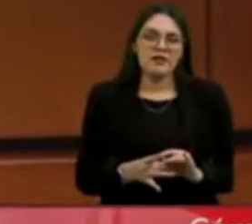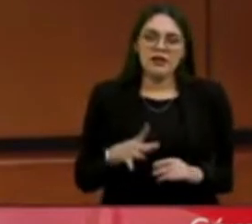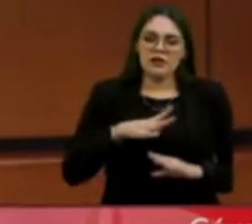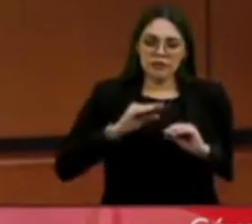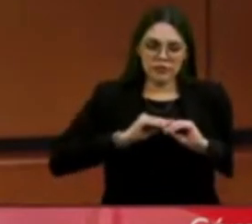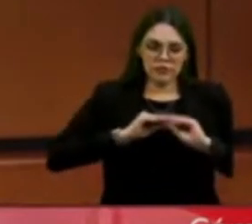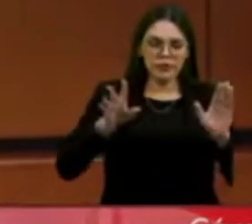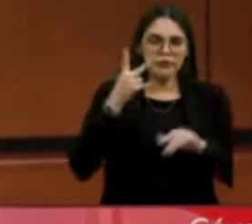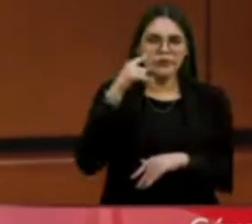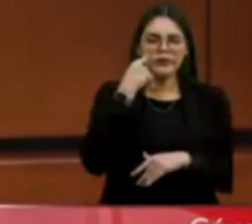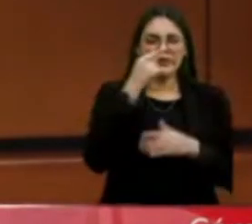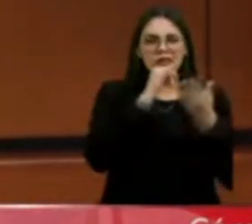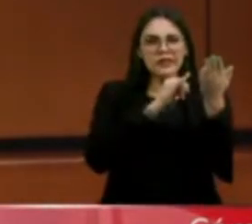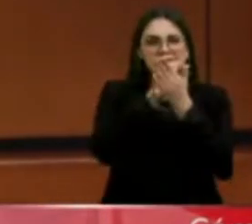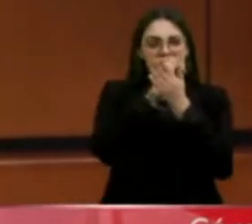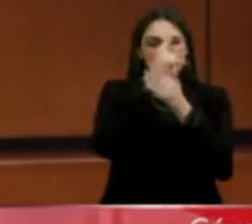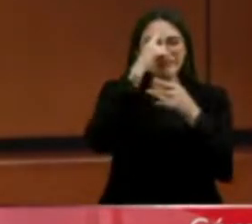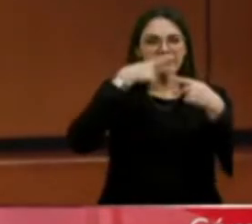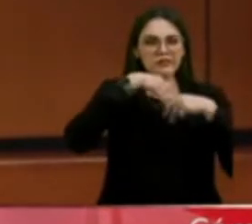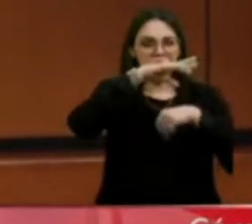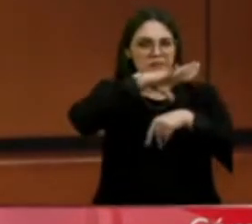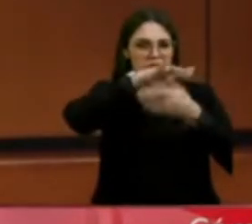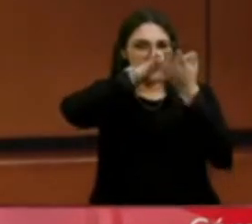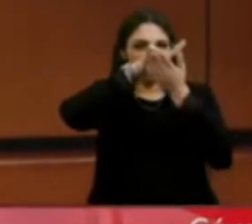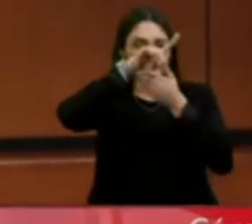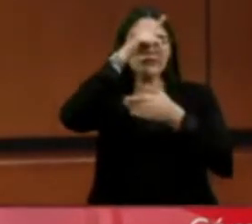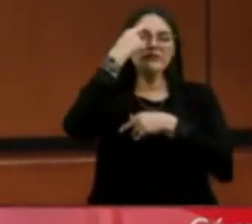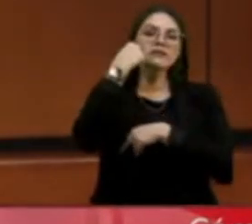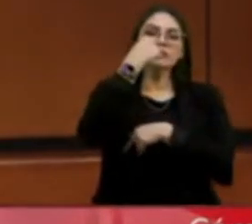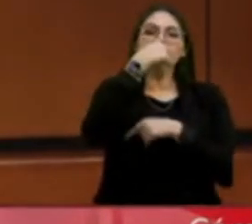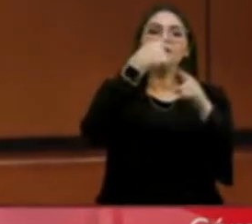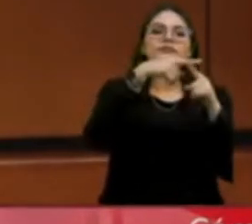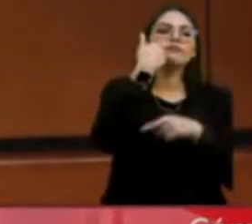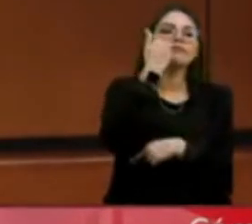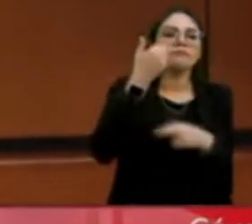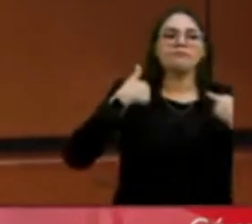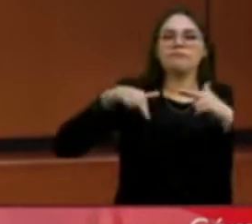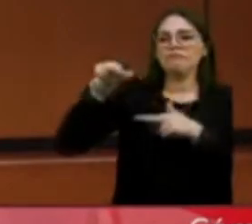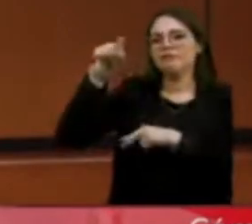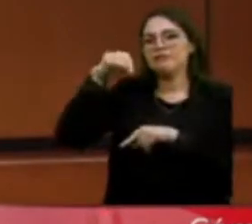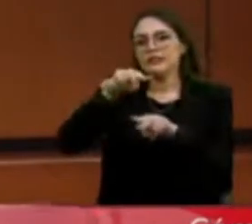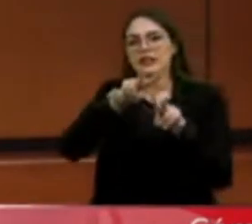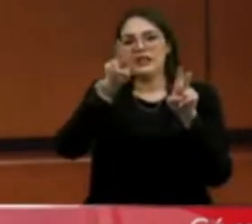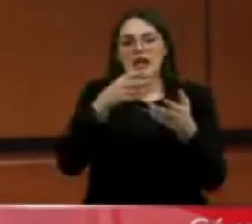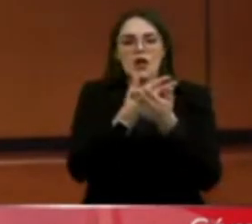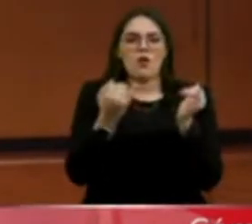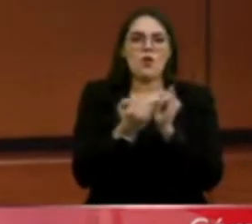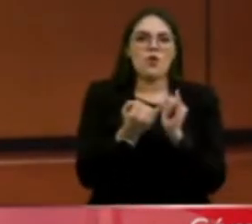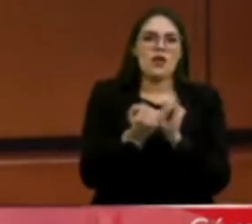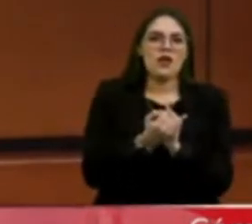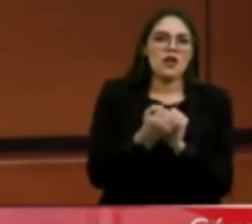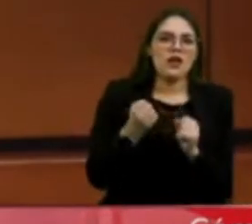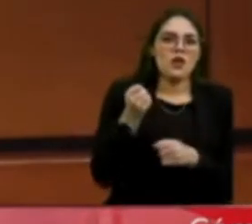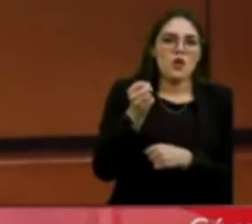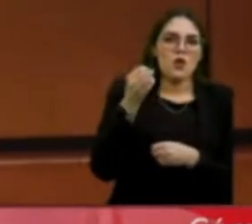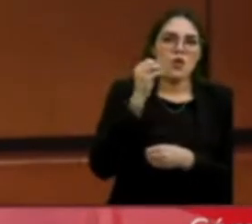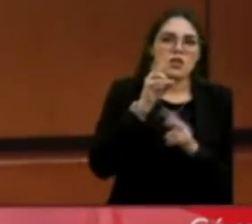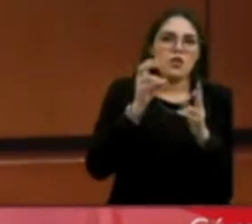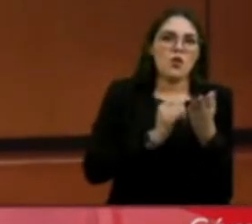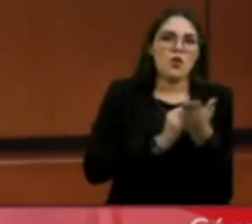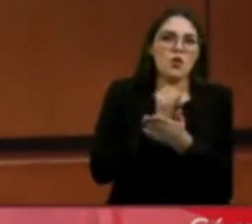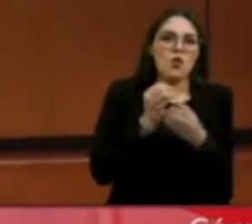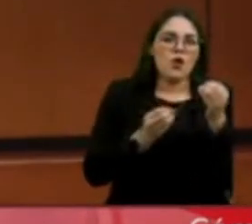irrestricto al pueblo a elegir a sus representantes, ahora a sus impartidores de la